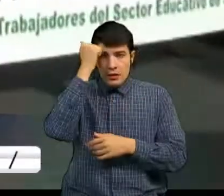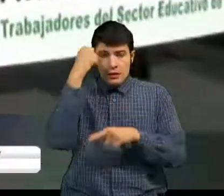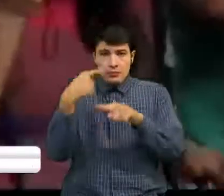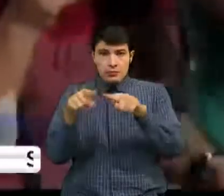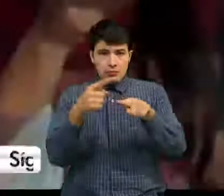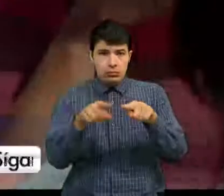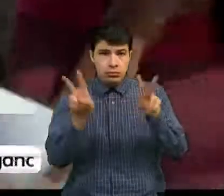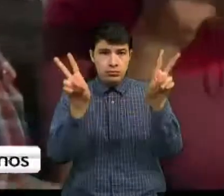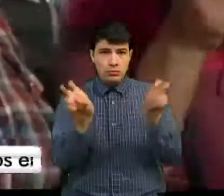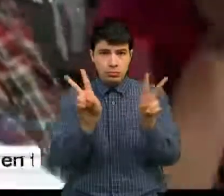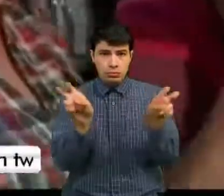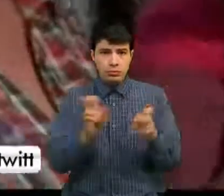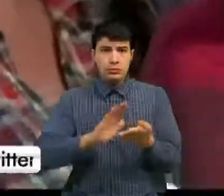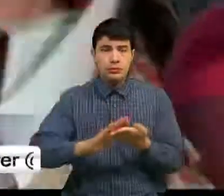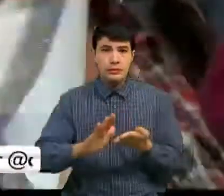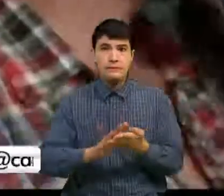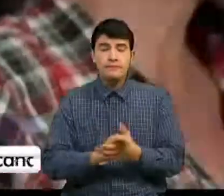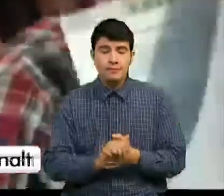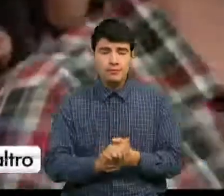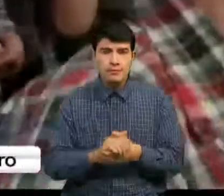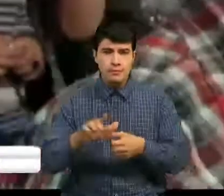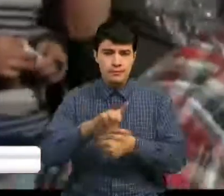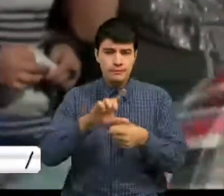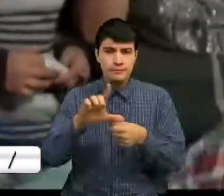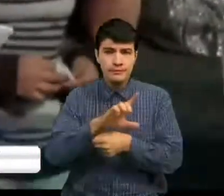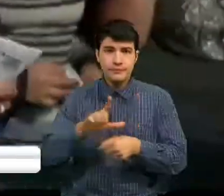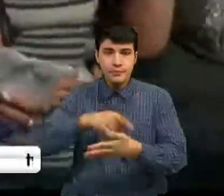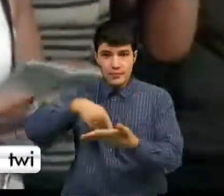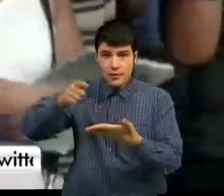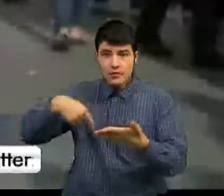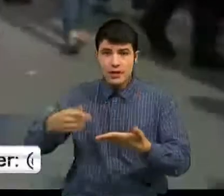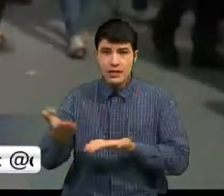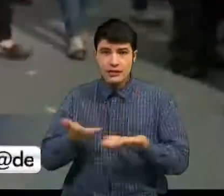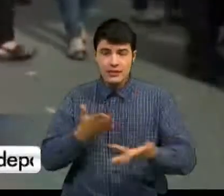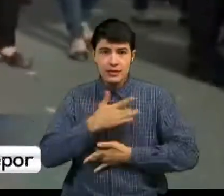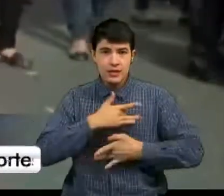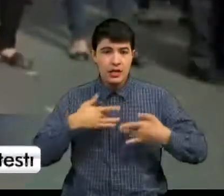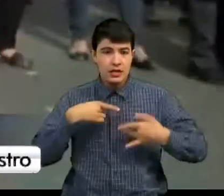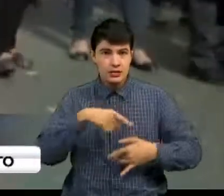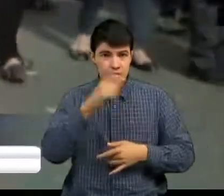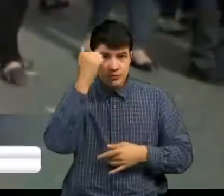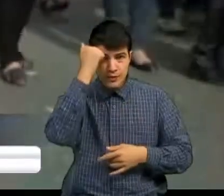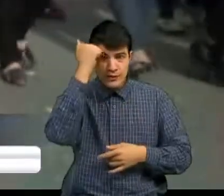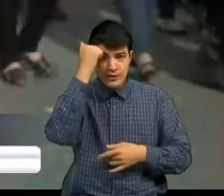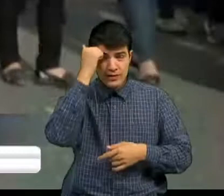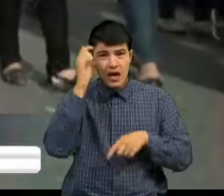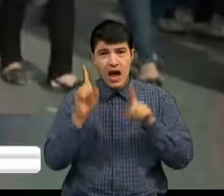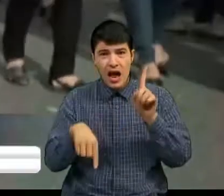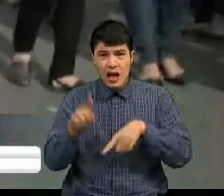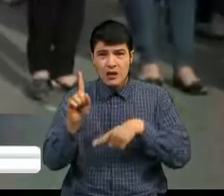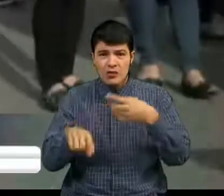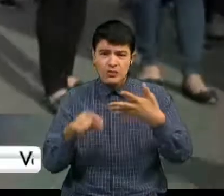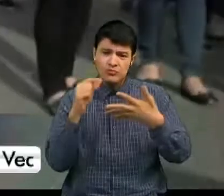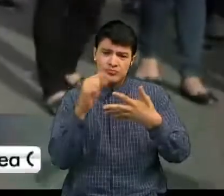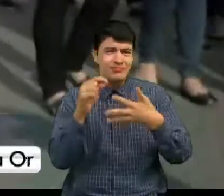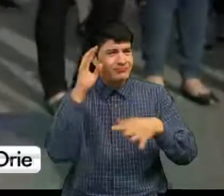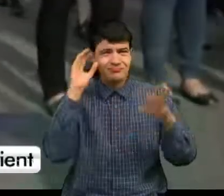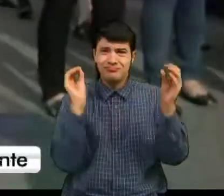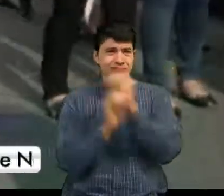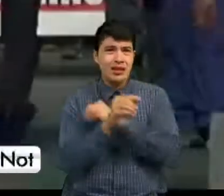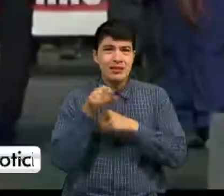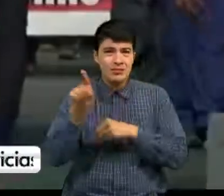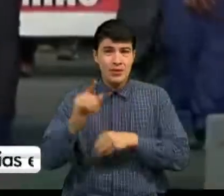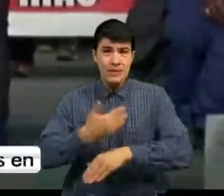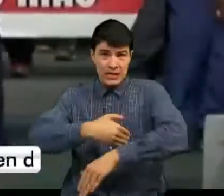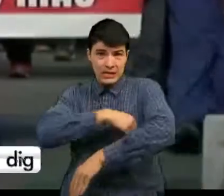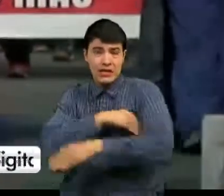temas. La licitación para la contratación del servicio de salud de los maestros ha sido uno de los puntos de mayor desencuentro entre el